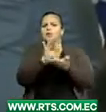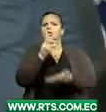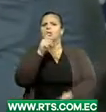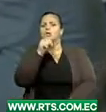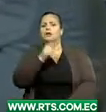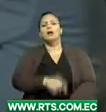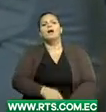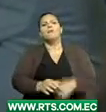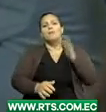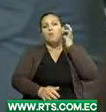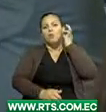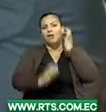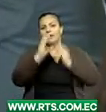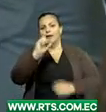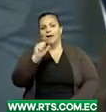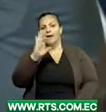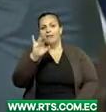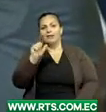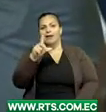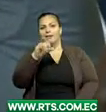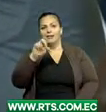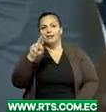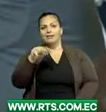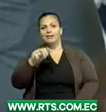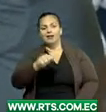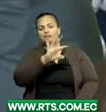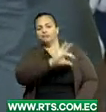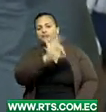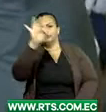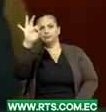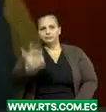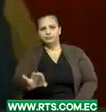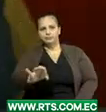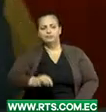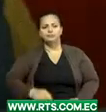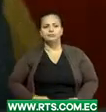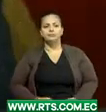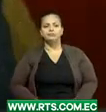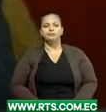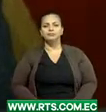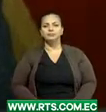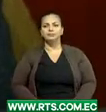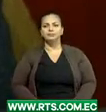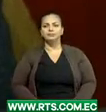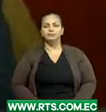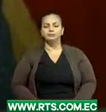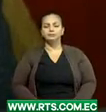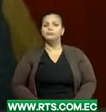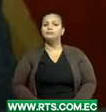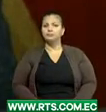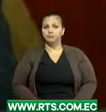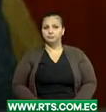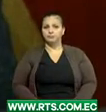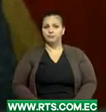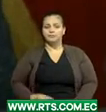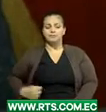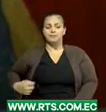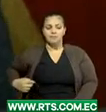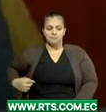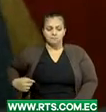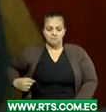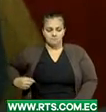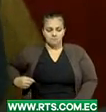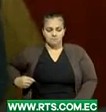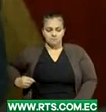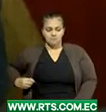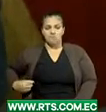del Servicio de Atención a Personas Privadas de Libertad, Edmundo Moncayo. Inmensa tarea, general Moncayo, que tiene usted, porque